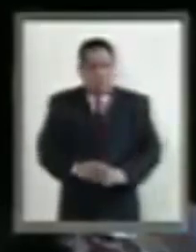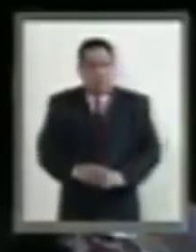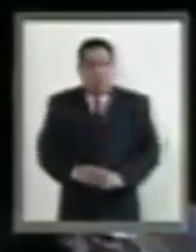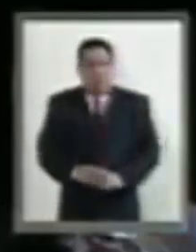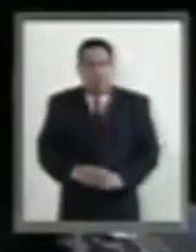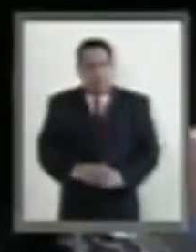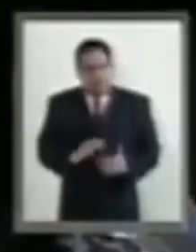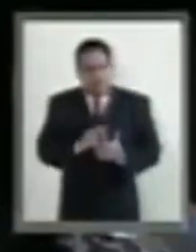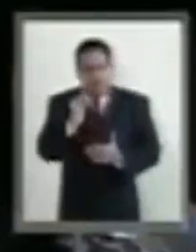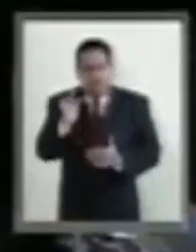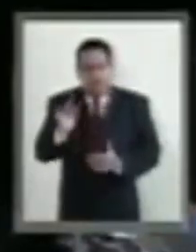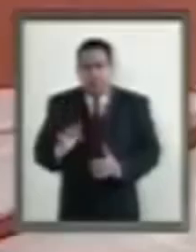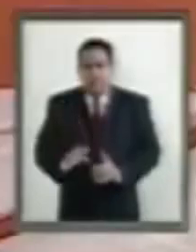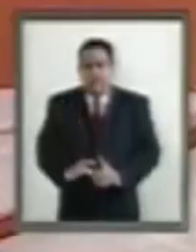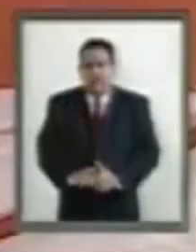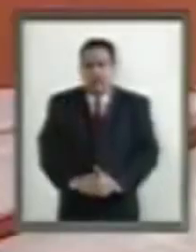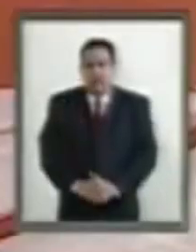Gracias.